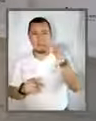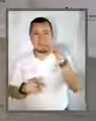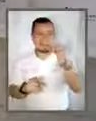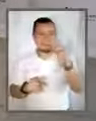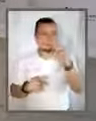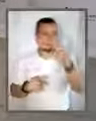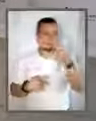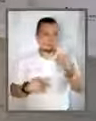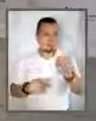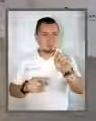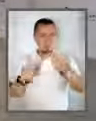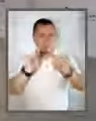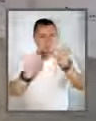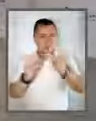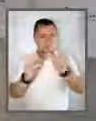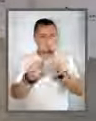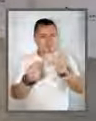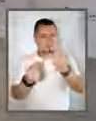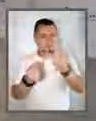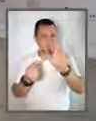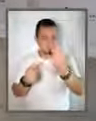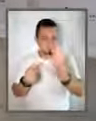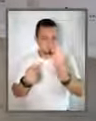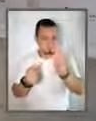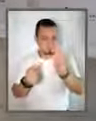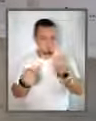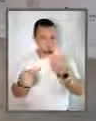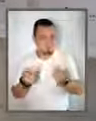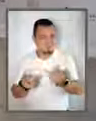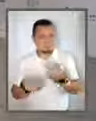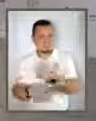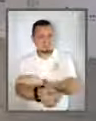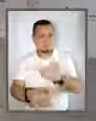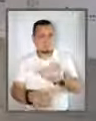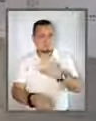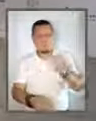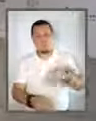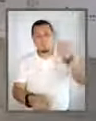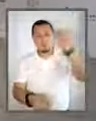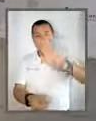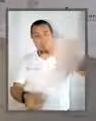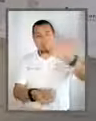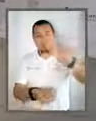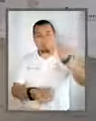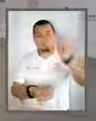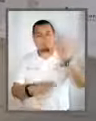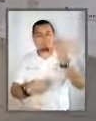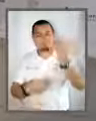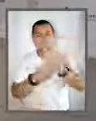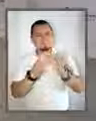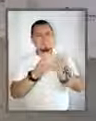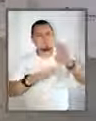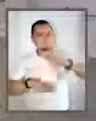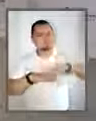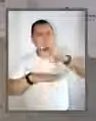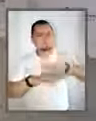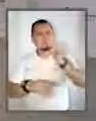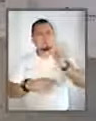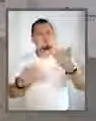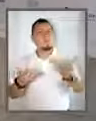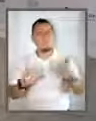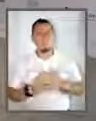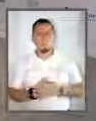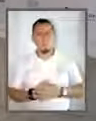hay suficientes pruebas PCR? Una segunda pregunta, en el norte del estado hay un reporte de muchos casos sospechosos. ¿Cuál es la